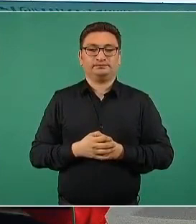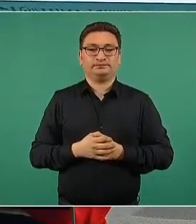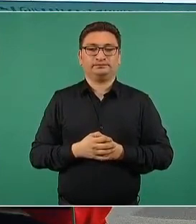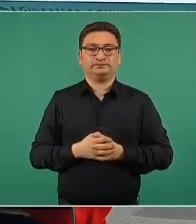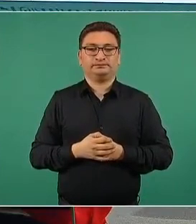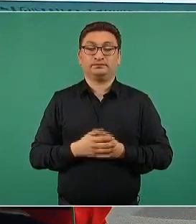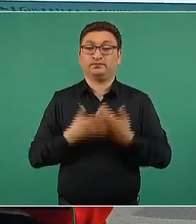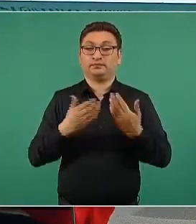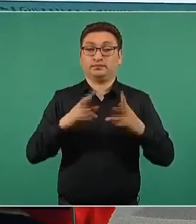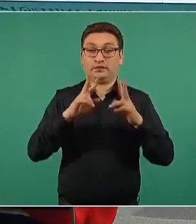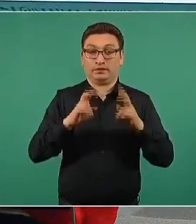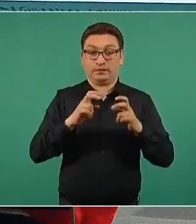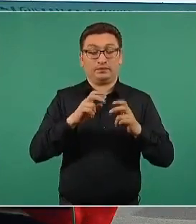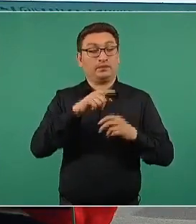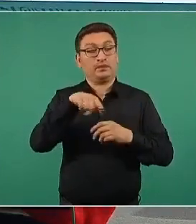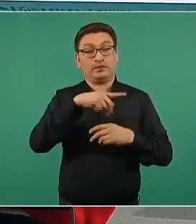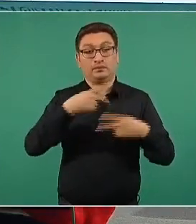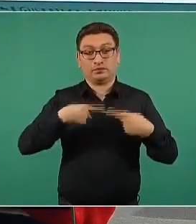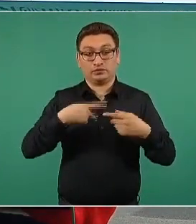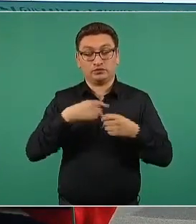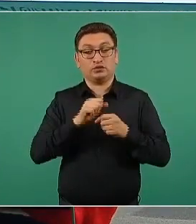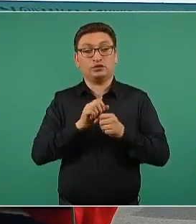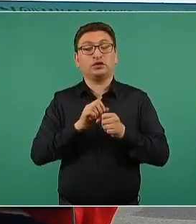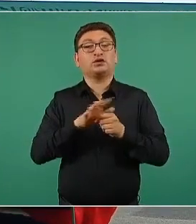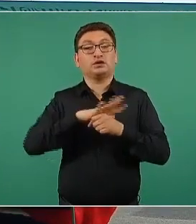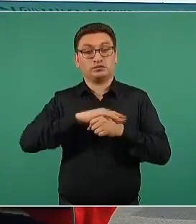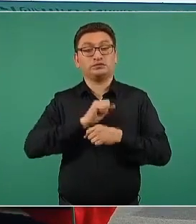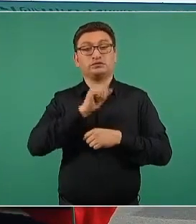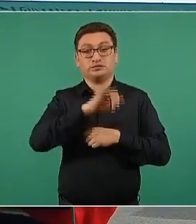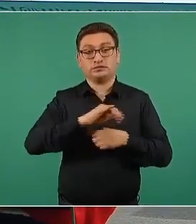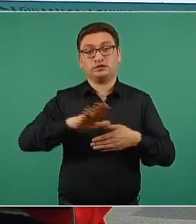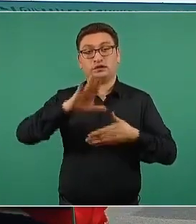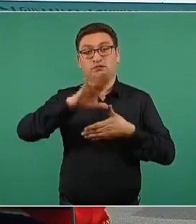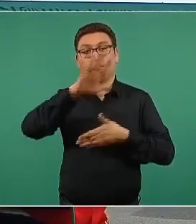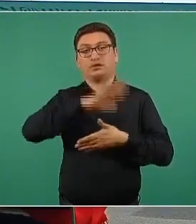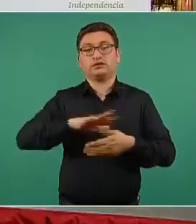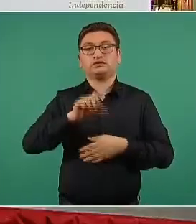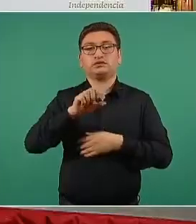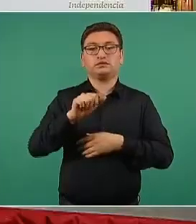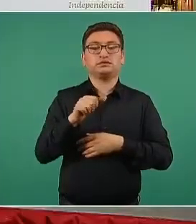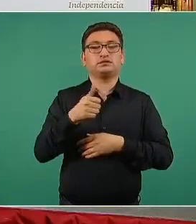Los casos confirmados entonces en nuestra región, en la región de América, son